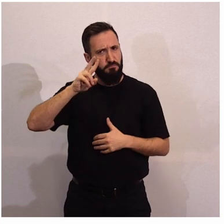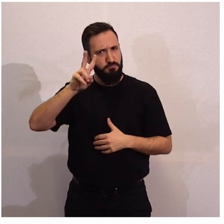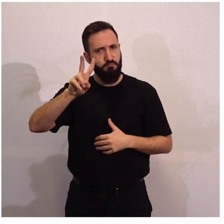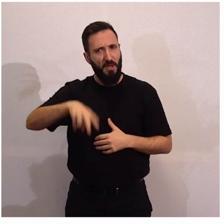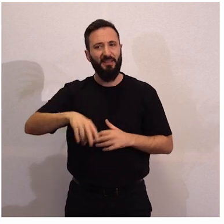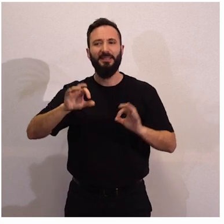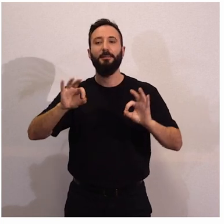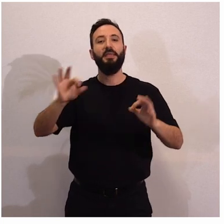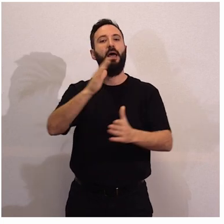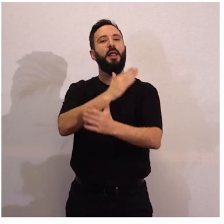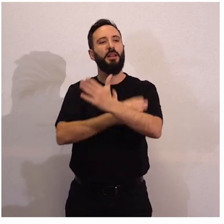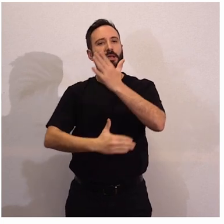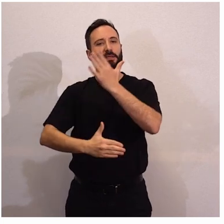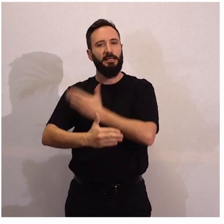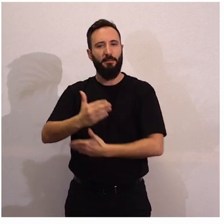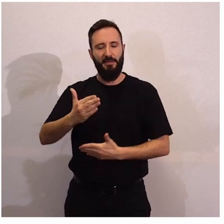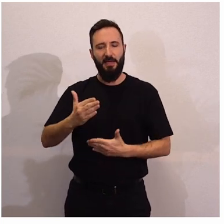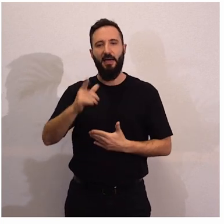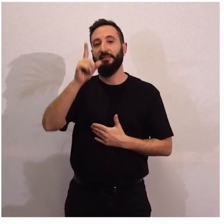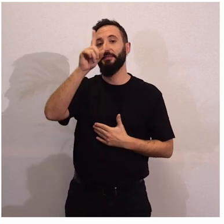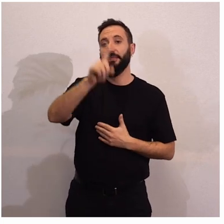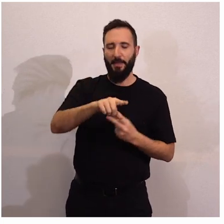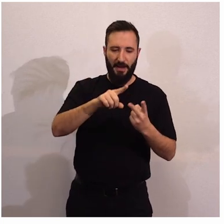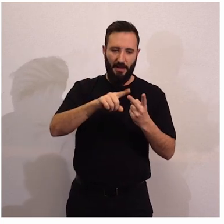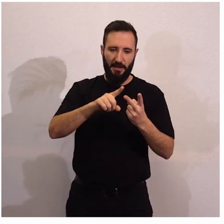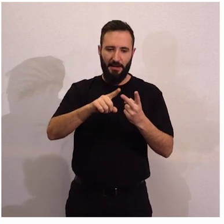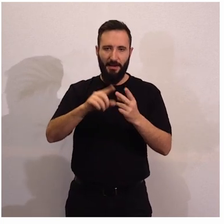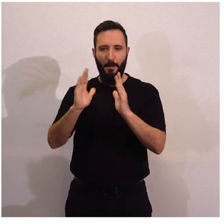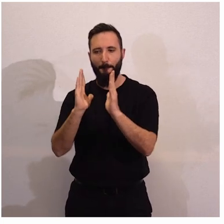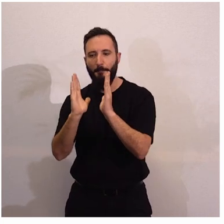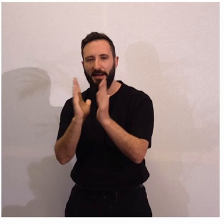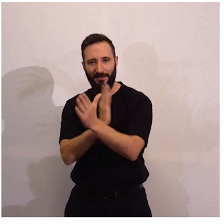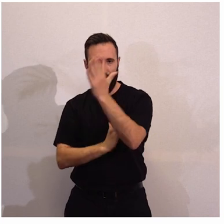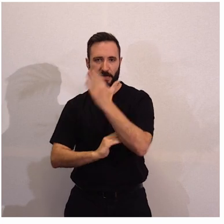la discapacidad, bueno, y sobre todo, claro, de una parte de la